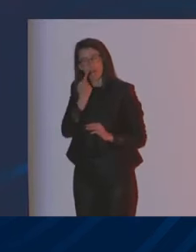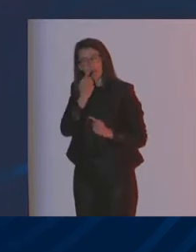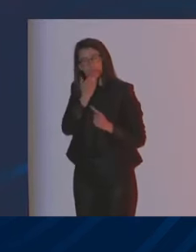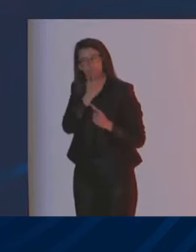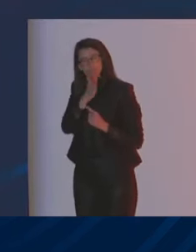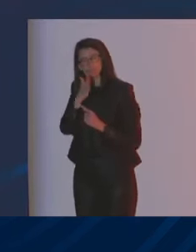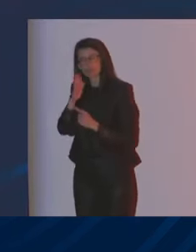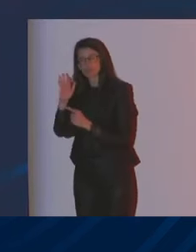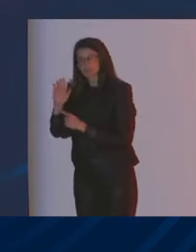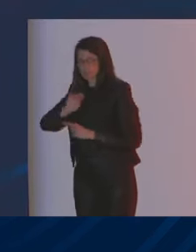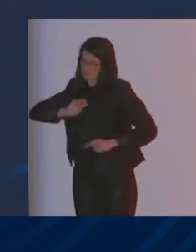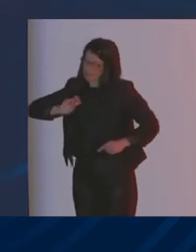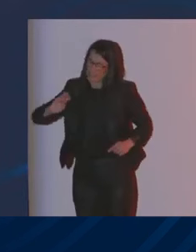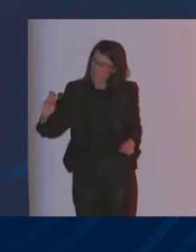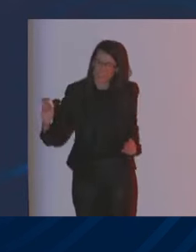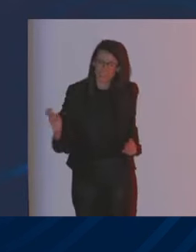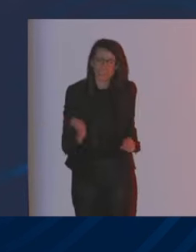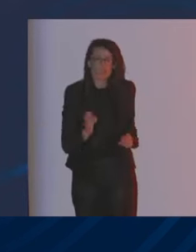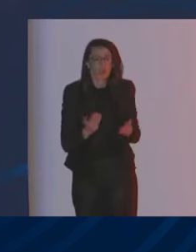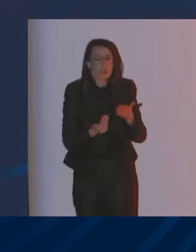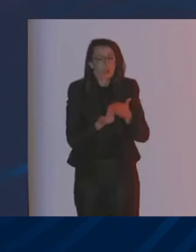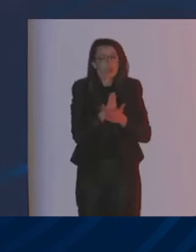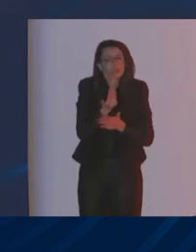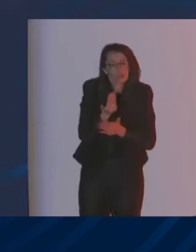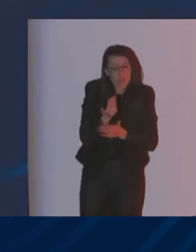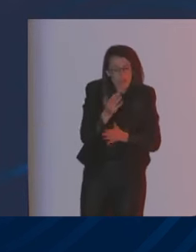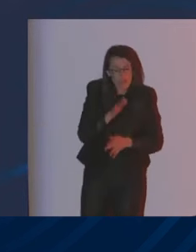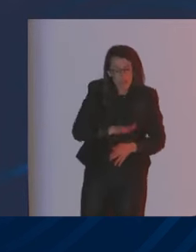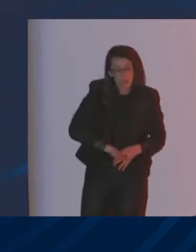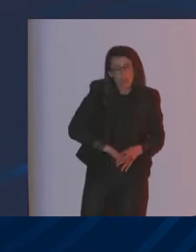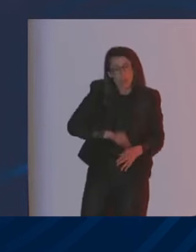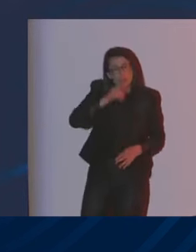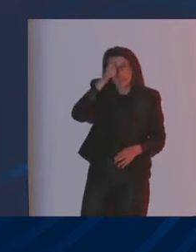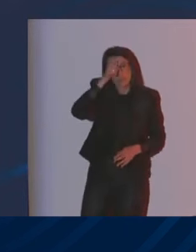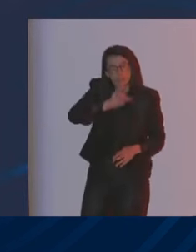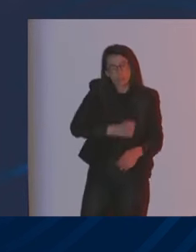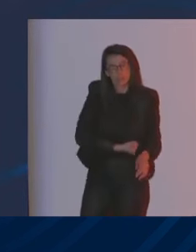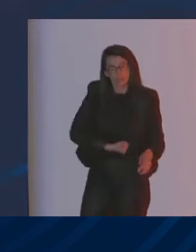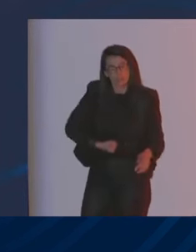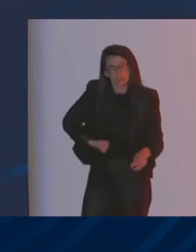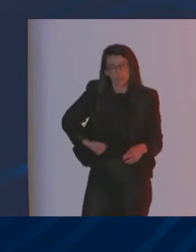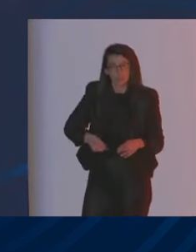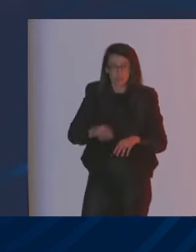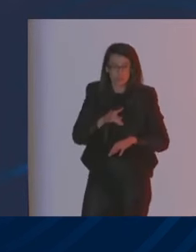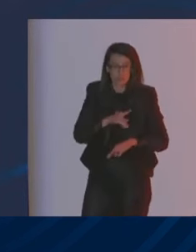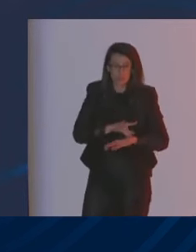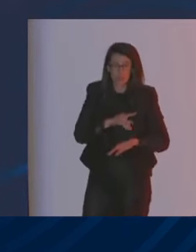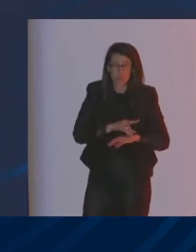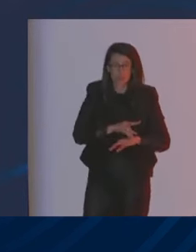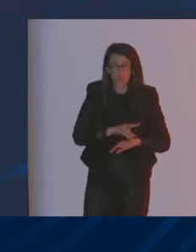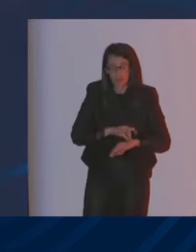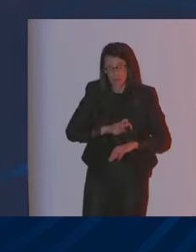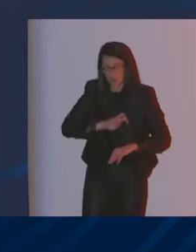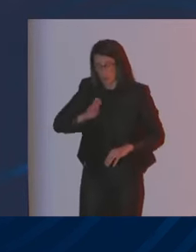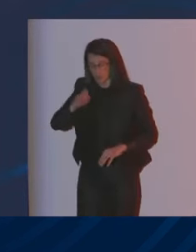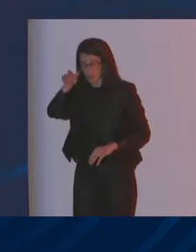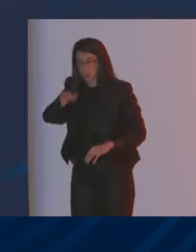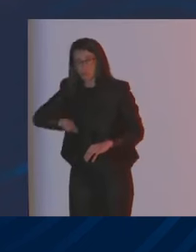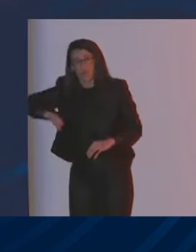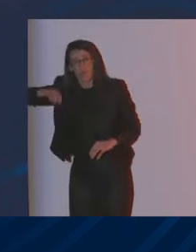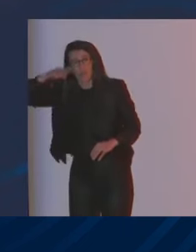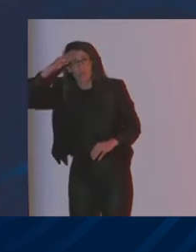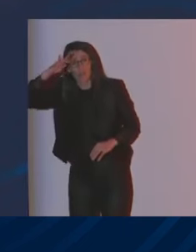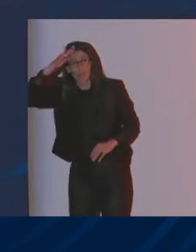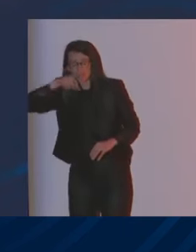Un día es un niño hambriento y enfermo. Otros, un adolescente que se